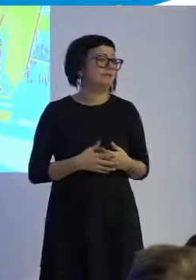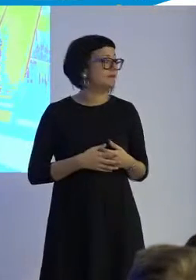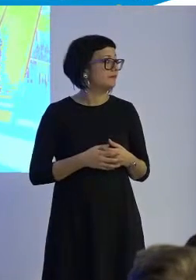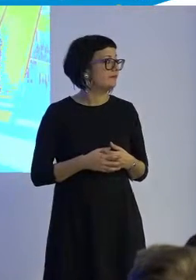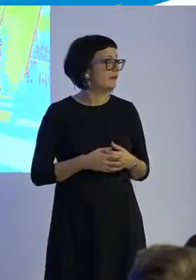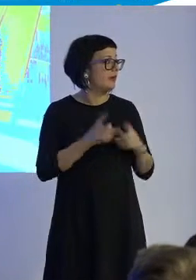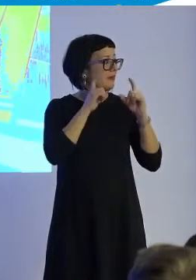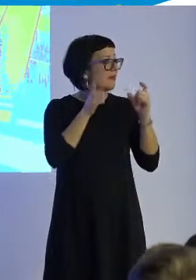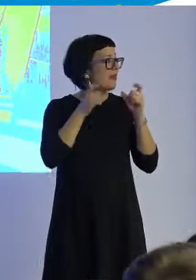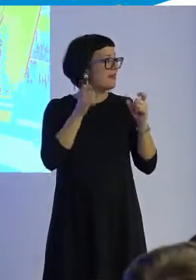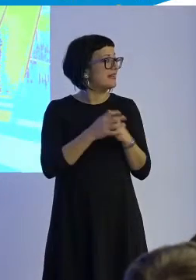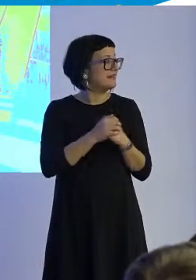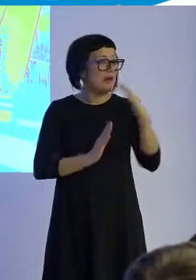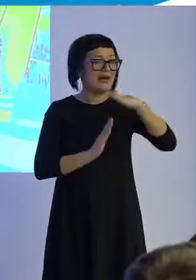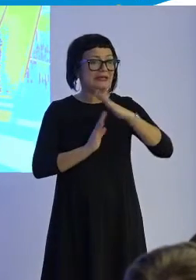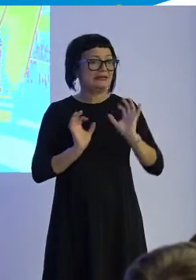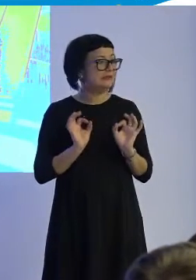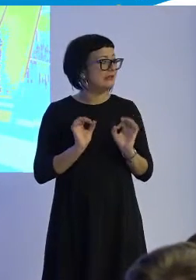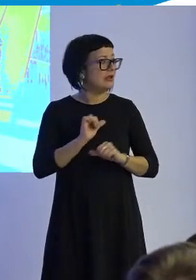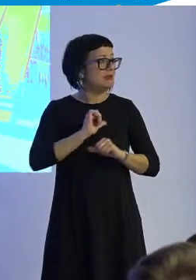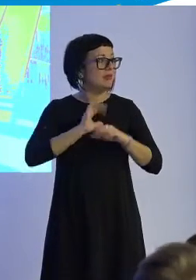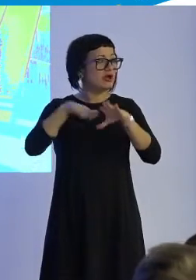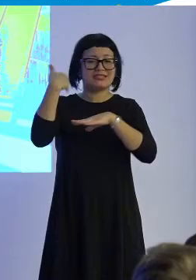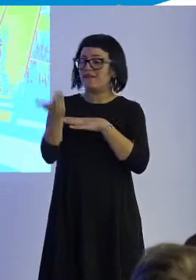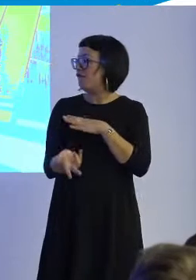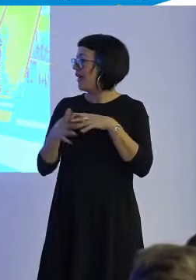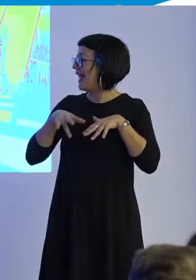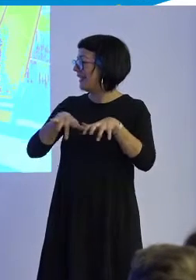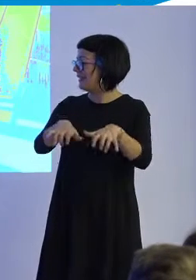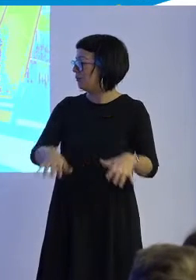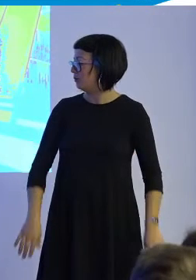Voy a ir para allá porque si no, estaba fuera el archivo.